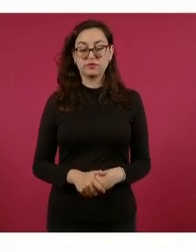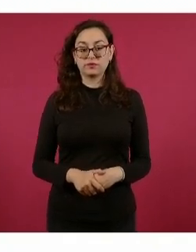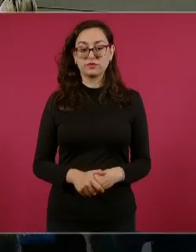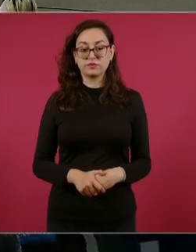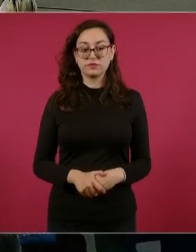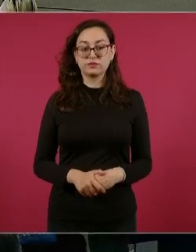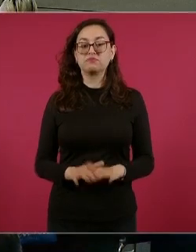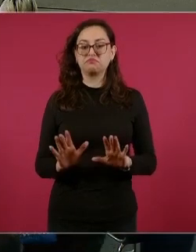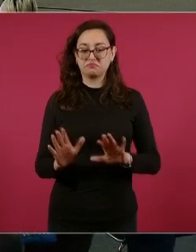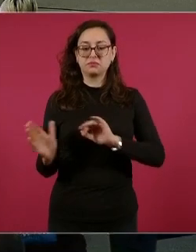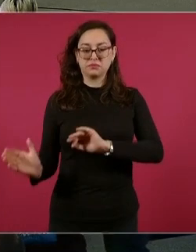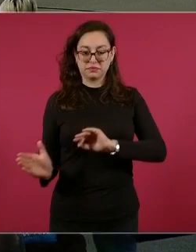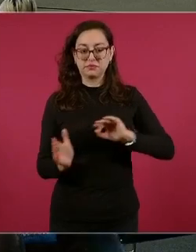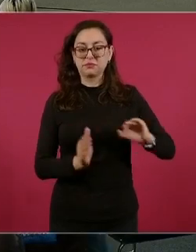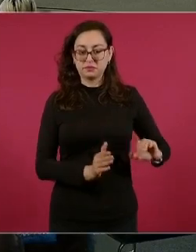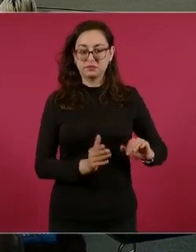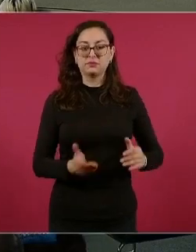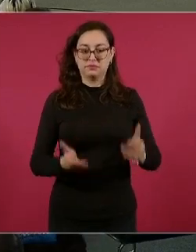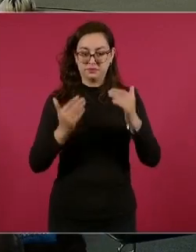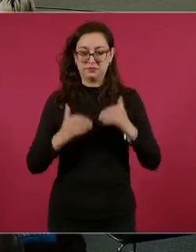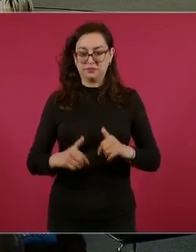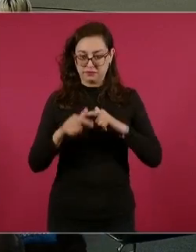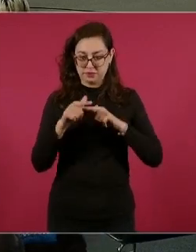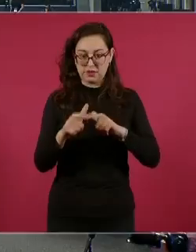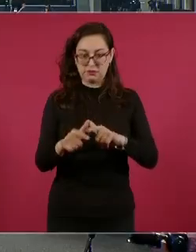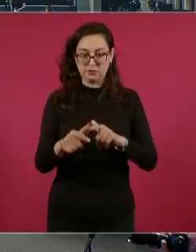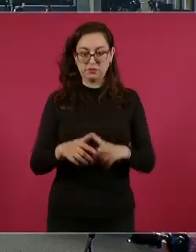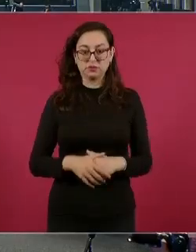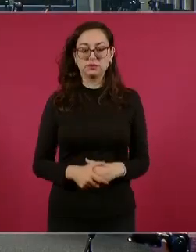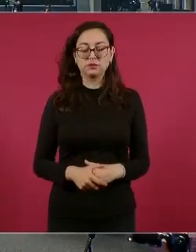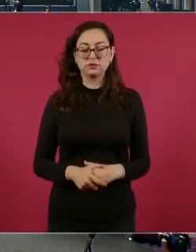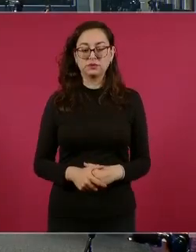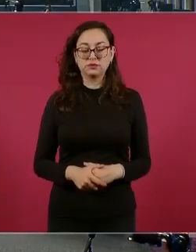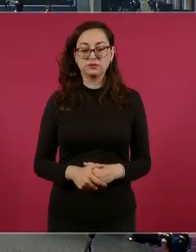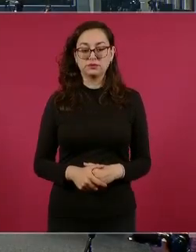Cierro paréntesis, seguimos adelante.